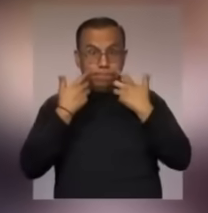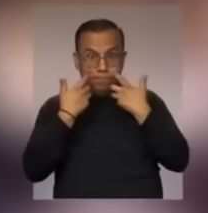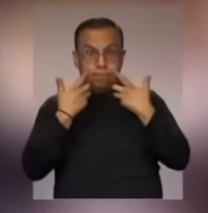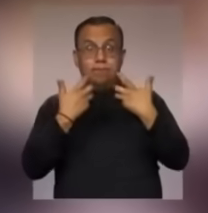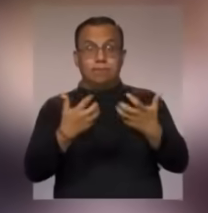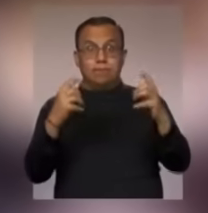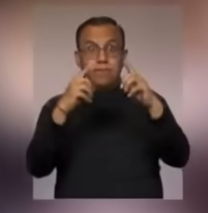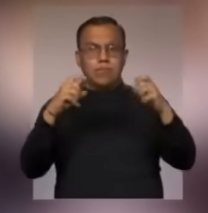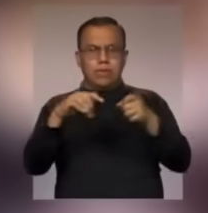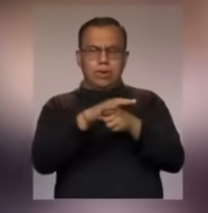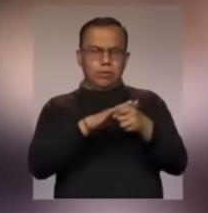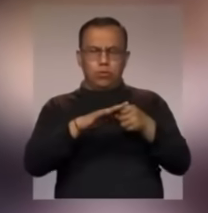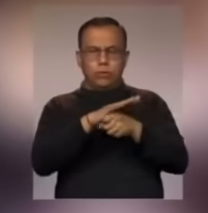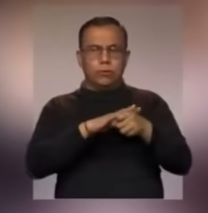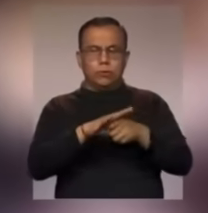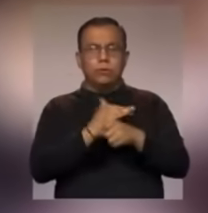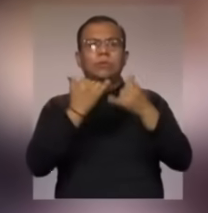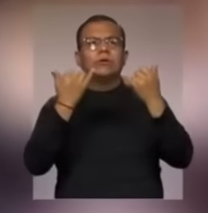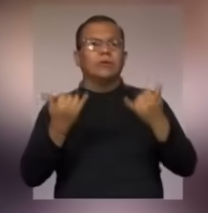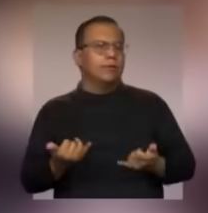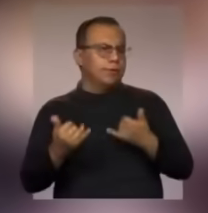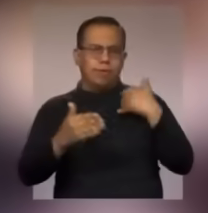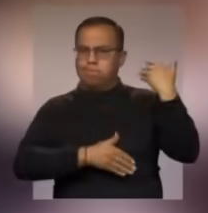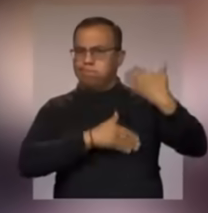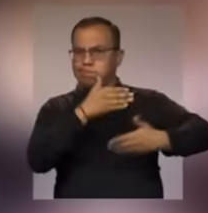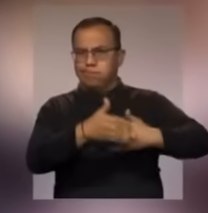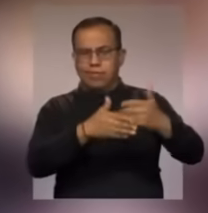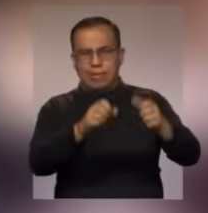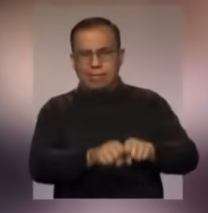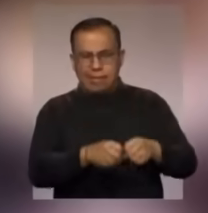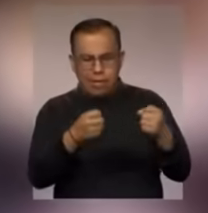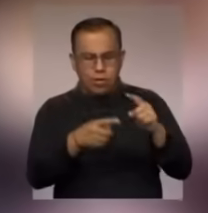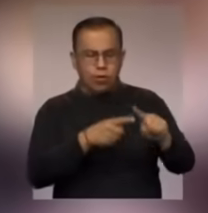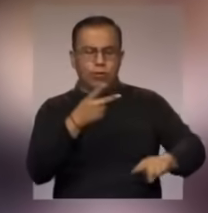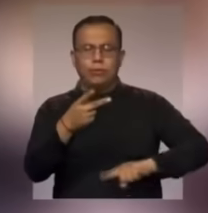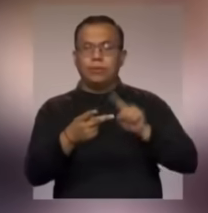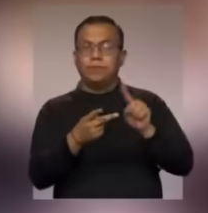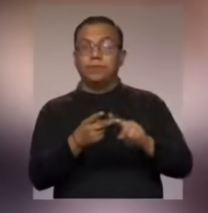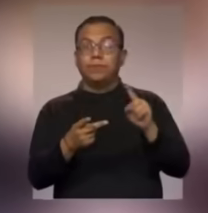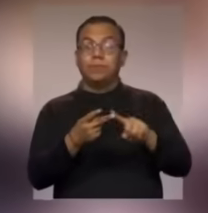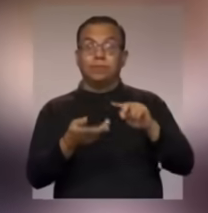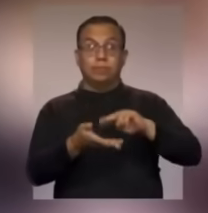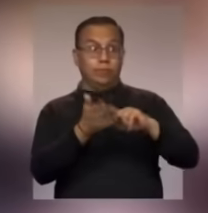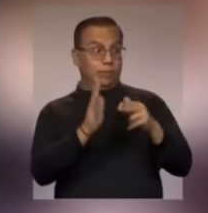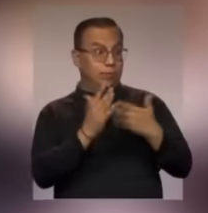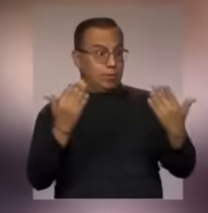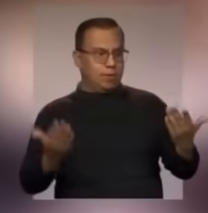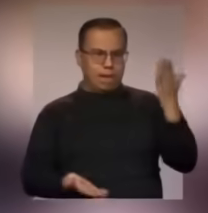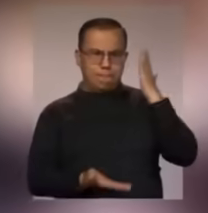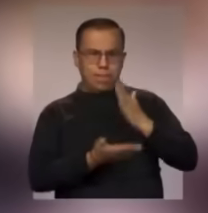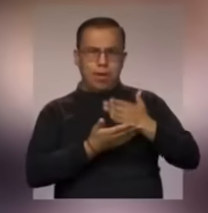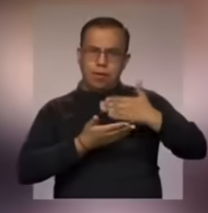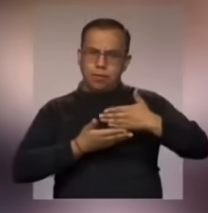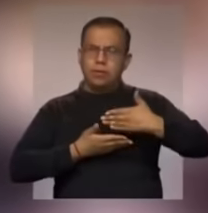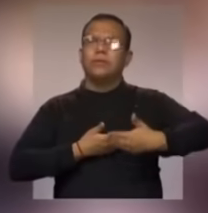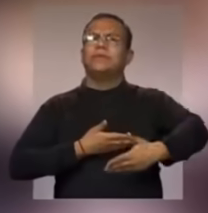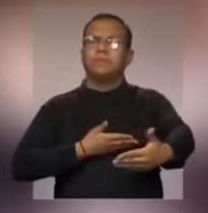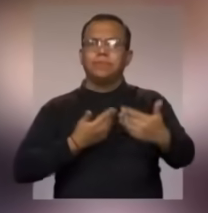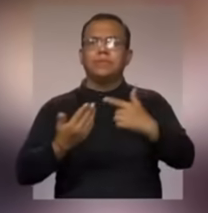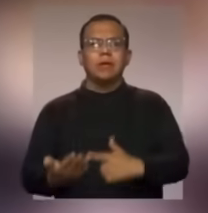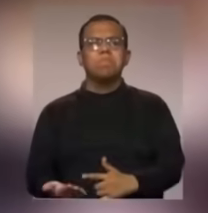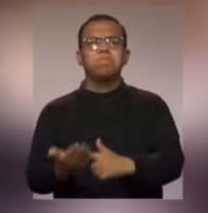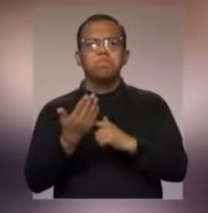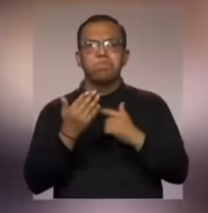impresionada por lo que ocurrió. Se entorpeció el proceso de elección, se generó un antecedente que no es conveniente, o sea, quedó